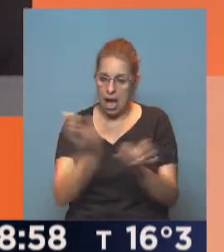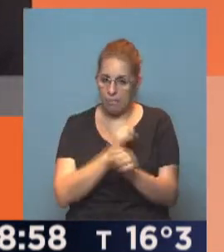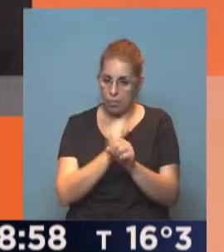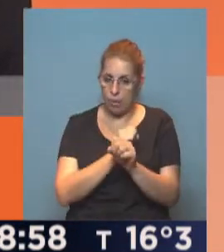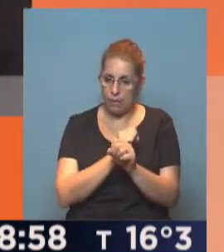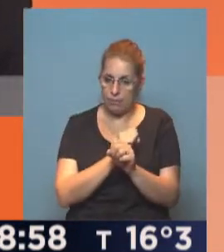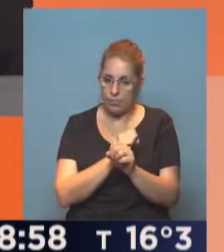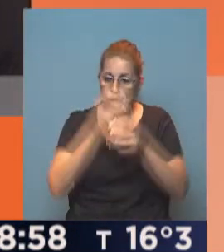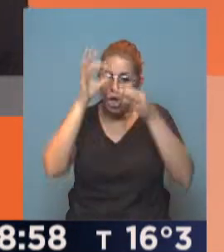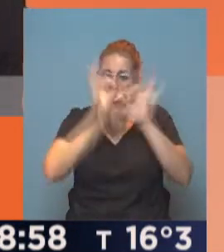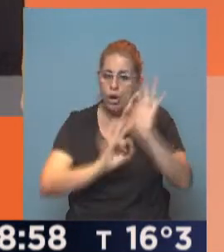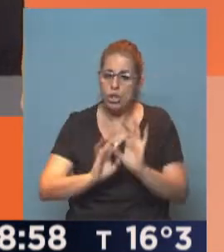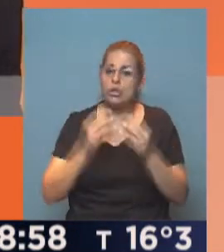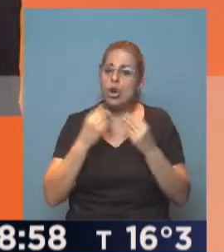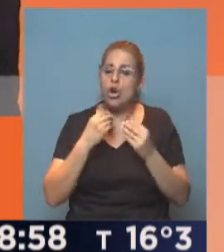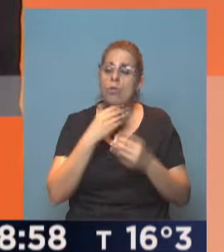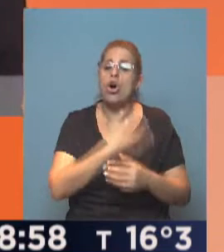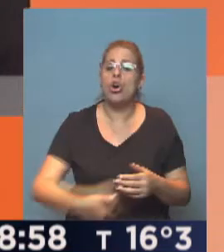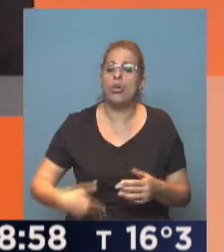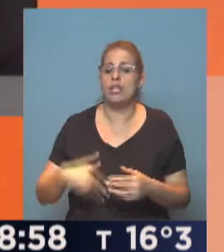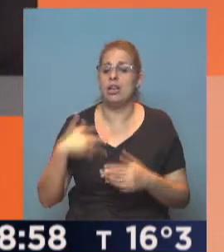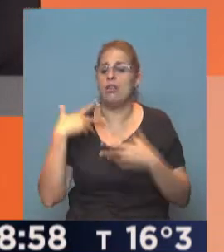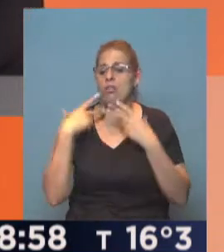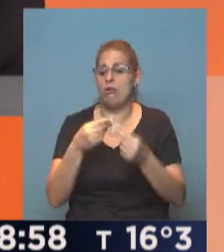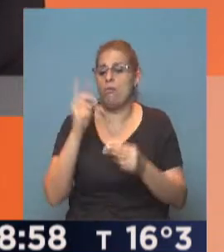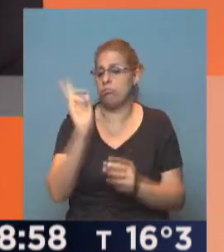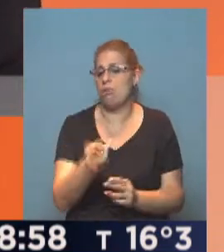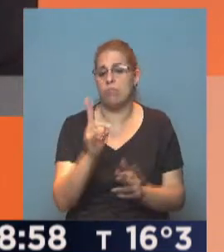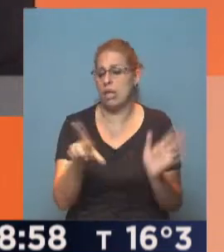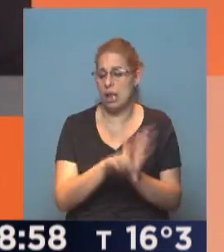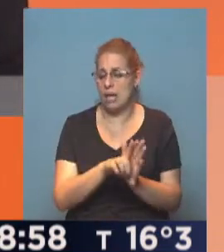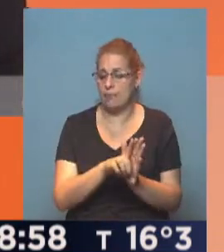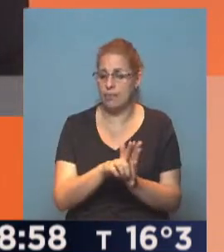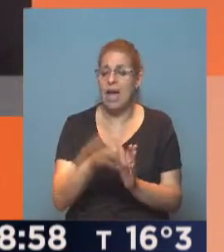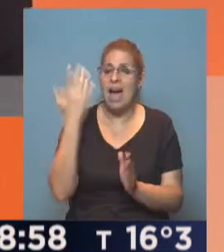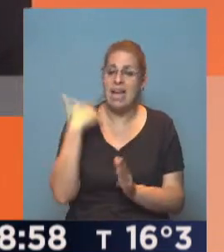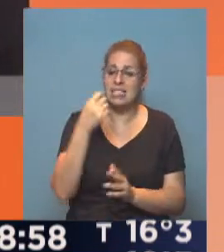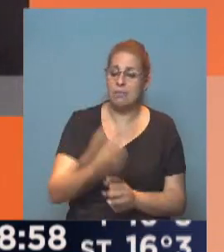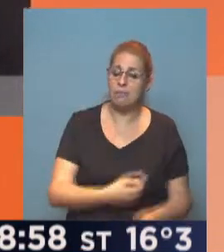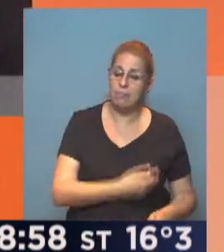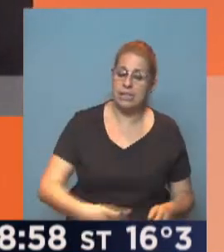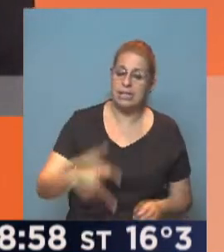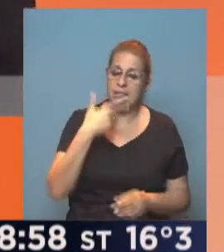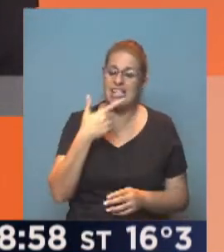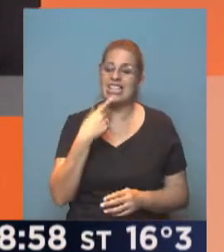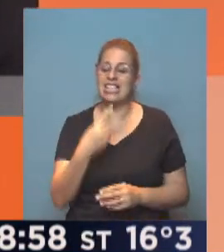el destino de este proyecto va a ser un veto del Poder Ejecutivo Nacional. Y ayer en parte el presidente de la Nación, Mauricio